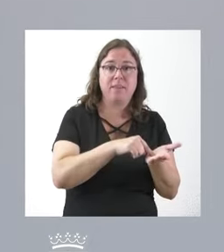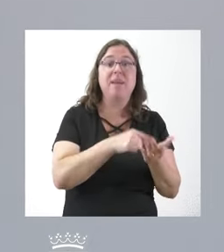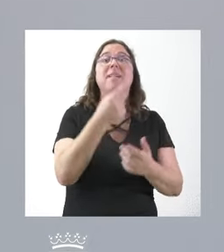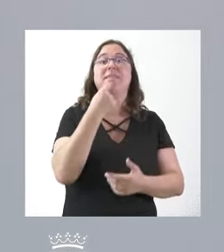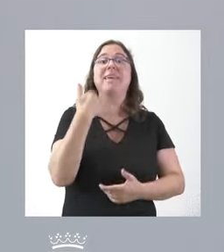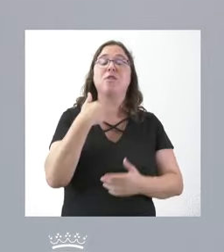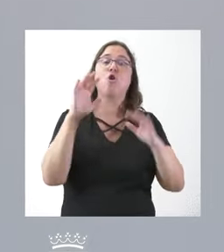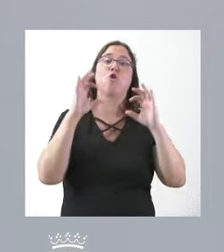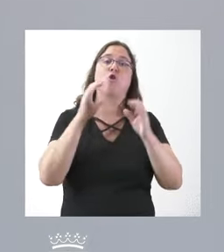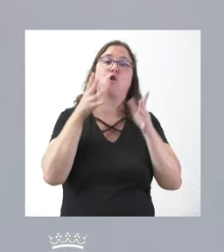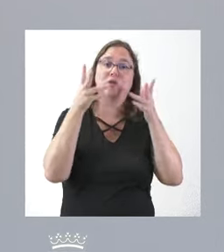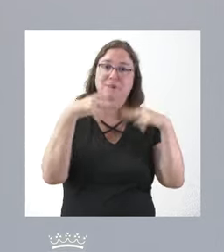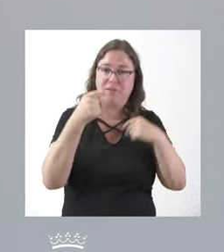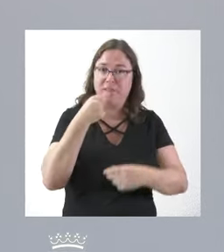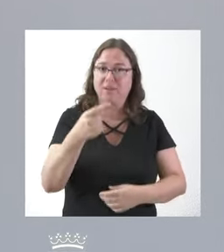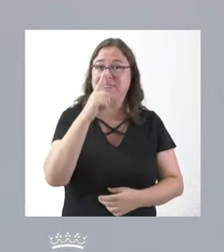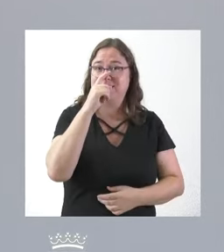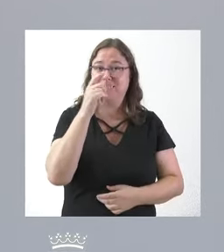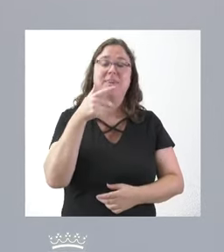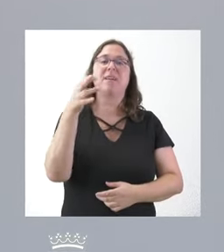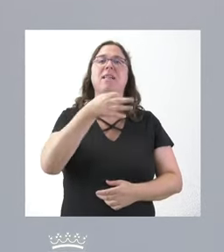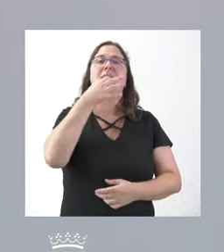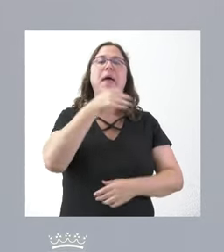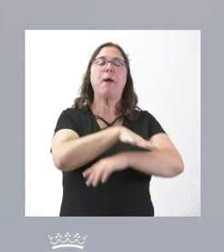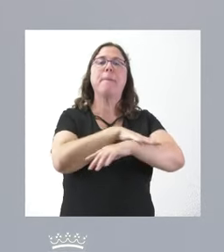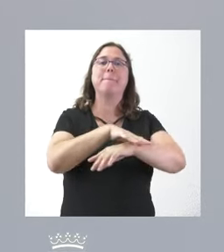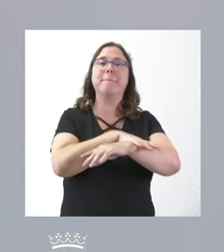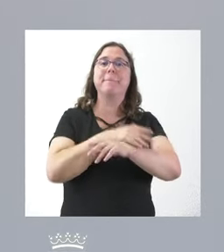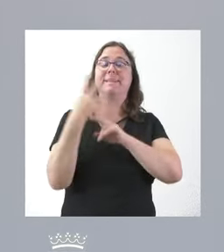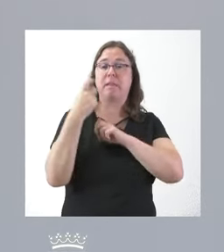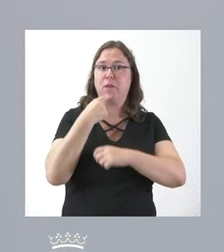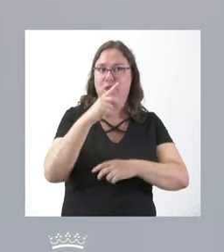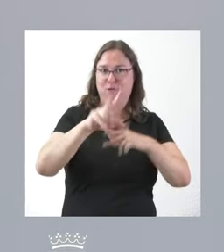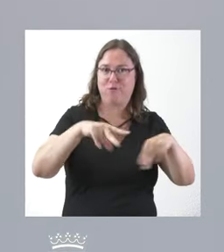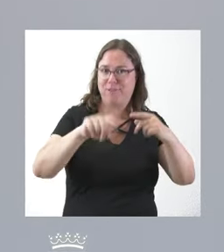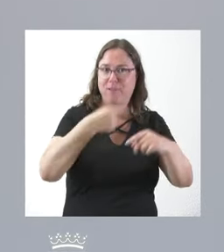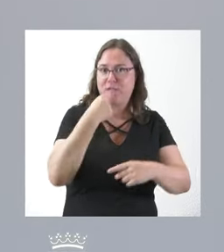dijo a la salida del Consejo. Si ustedes repasan la declaración de la ministra de la acción de la salida del Consejo, fue lo que dijo.